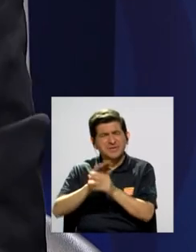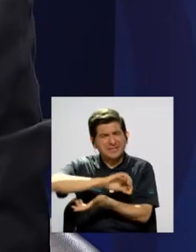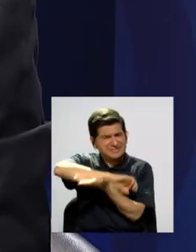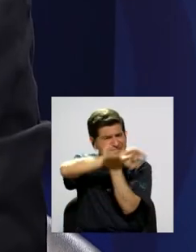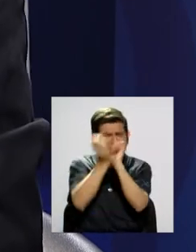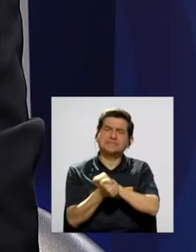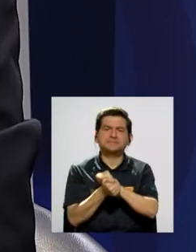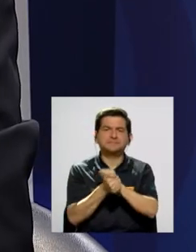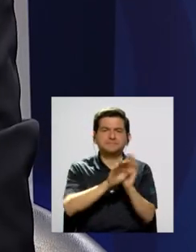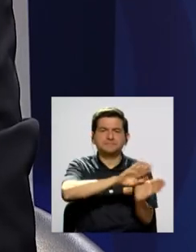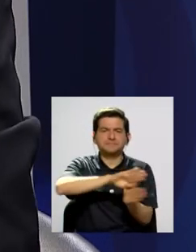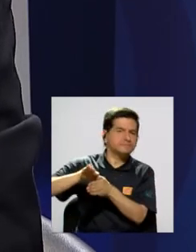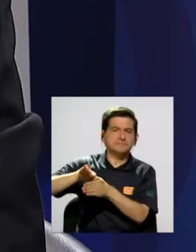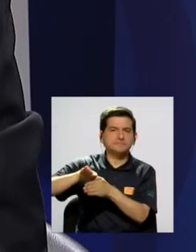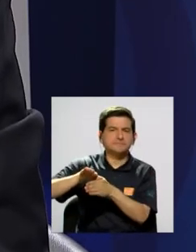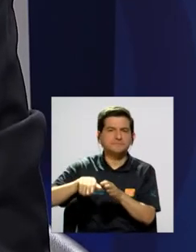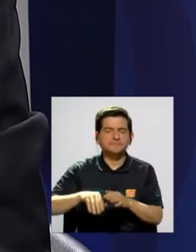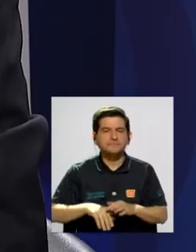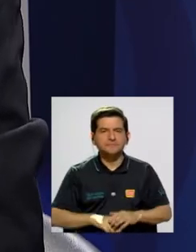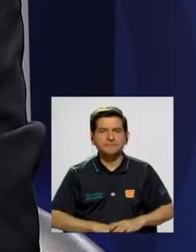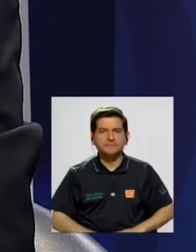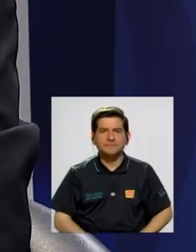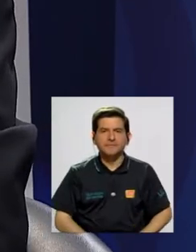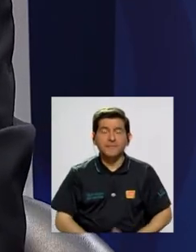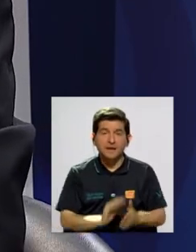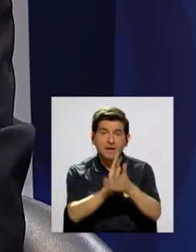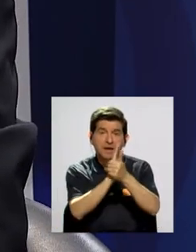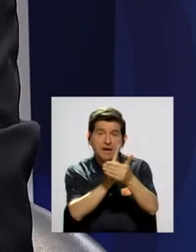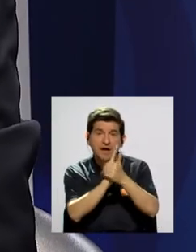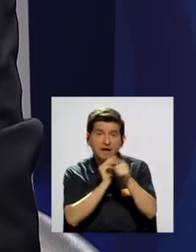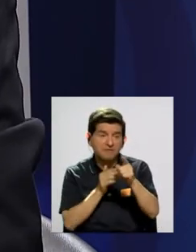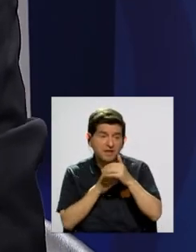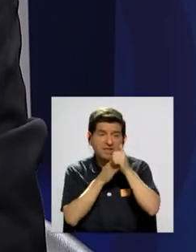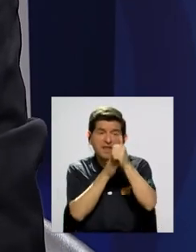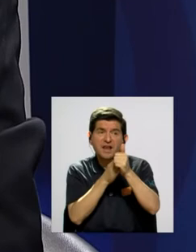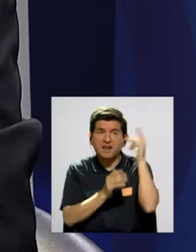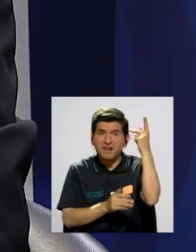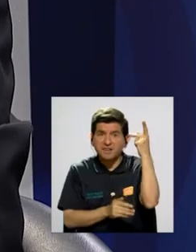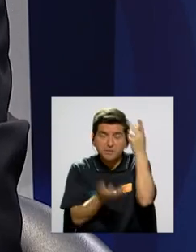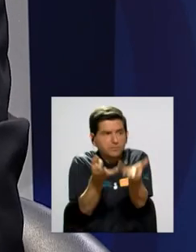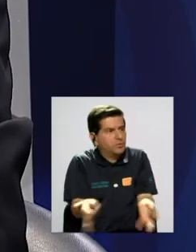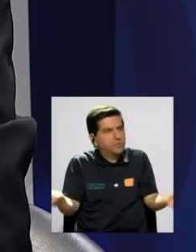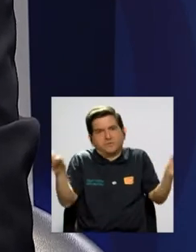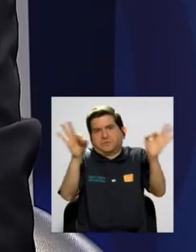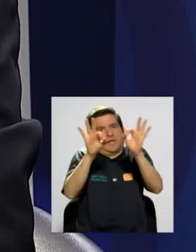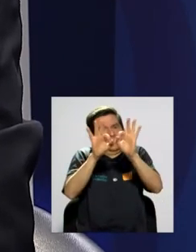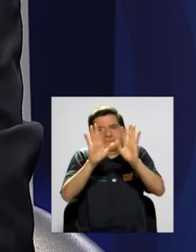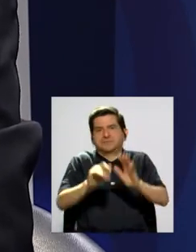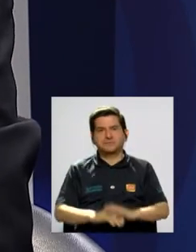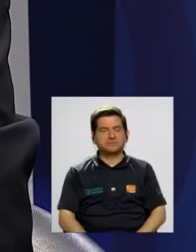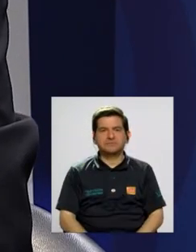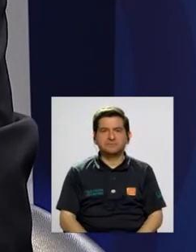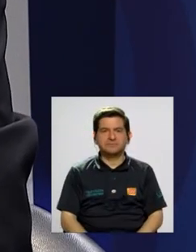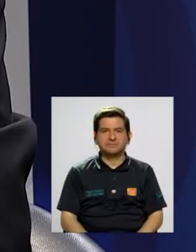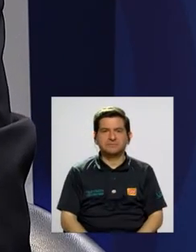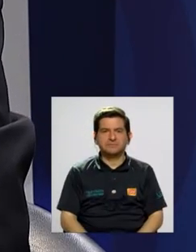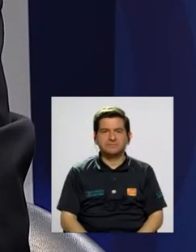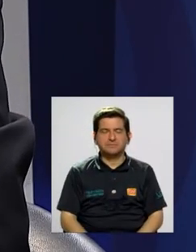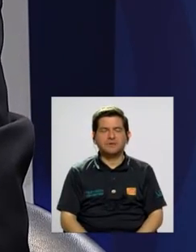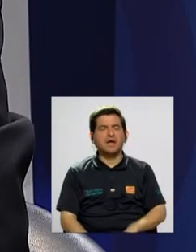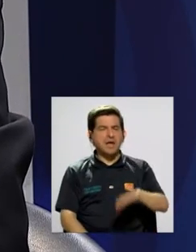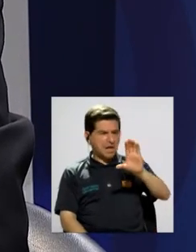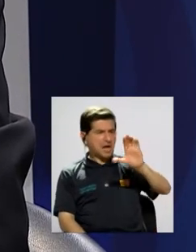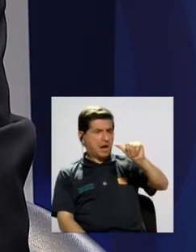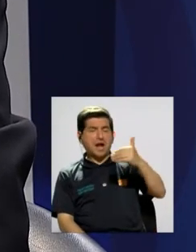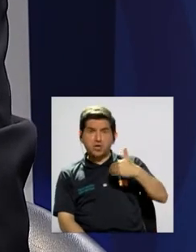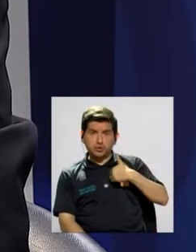transformado. Entonces, la capacidad de esos liderazgos políticos van a ser determinantes. El señor Carlos Alvarado